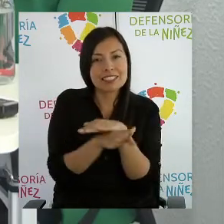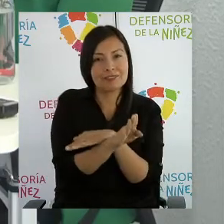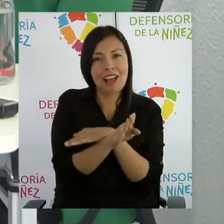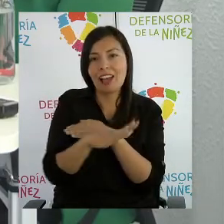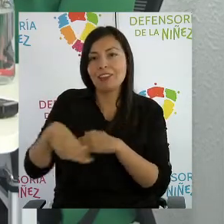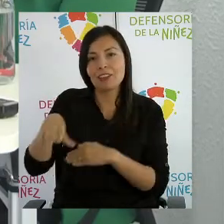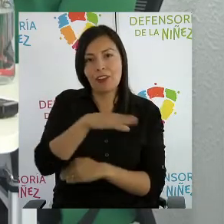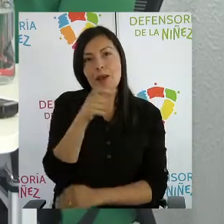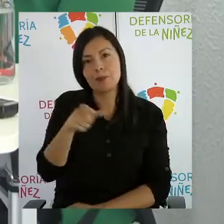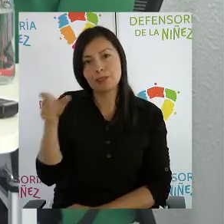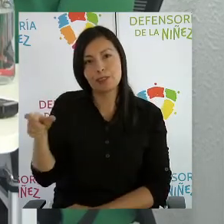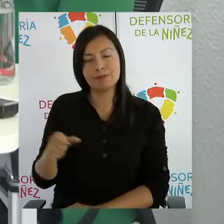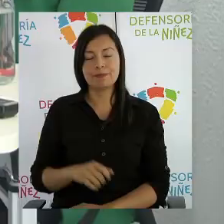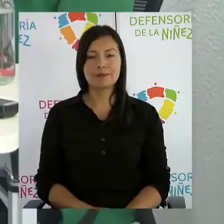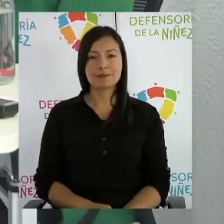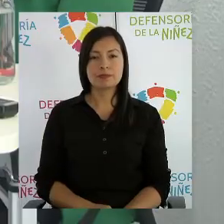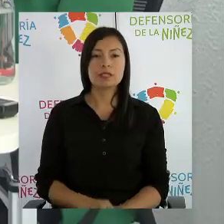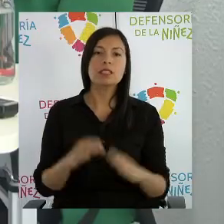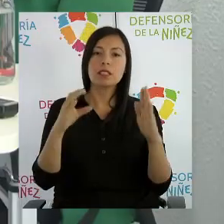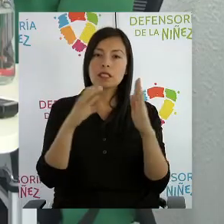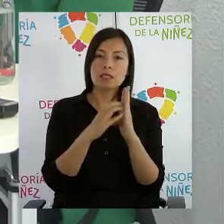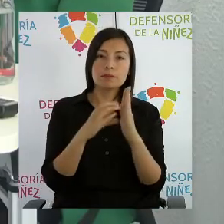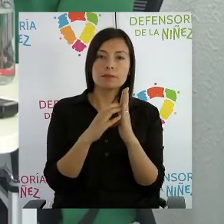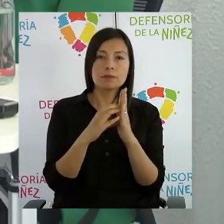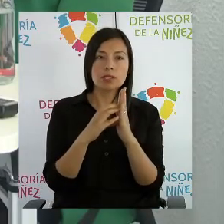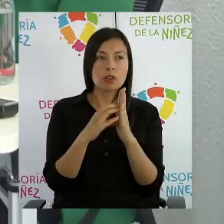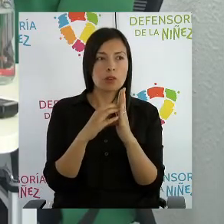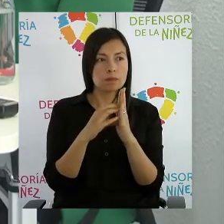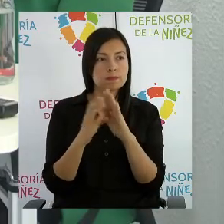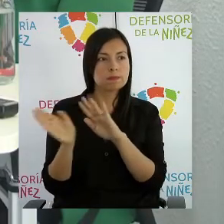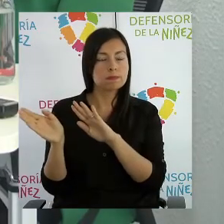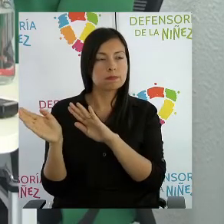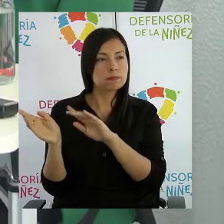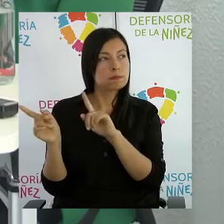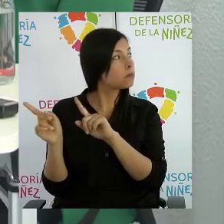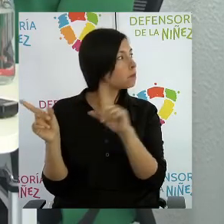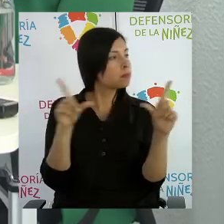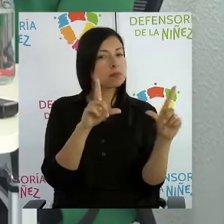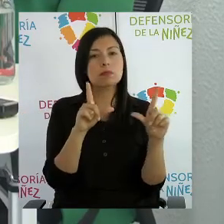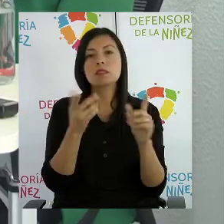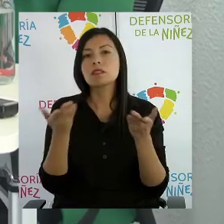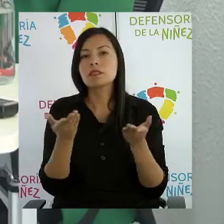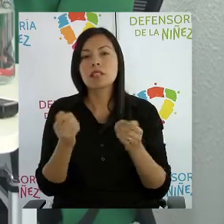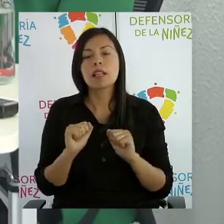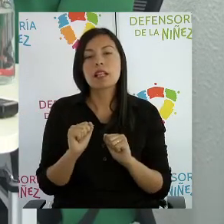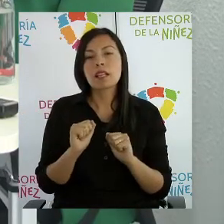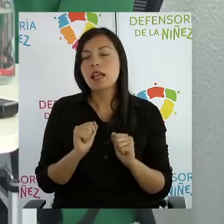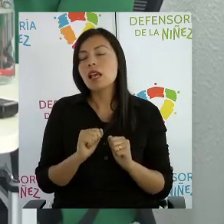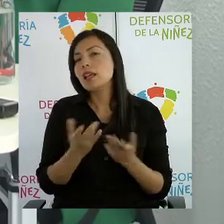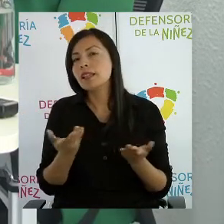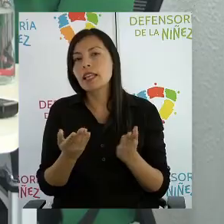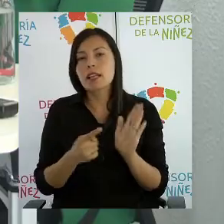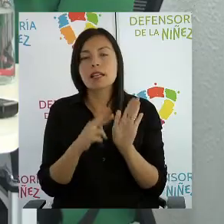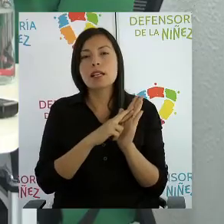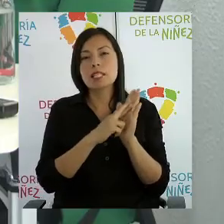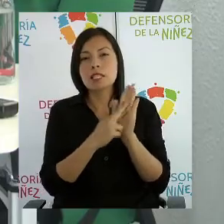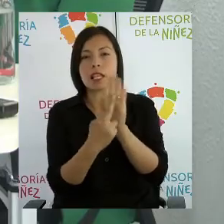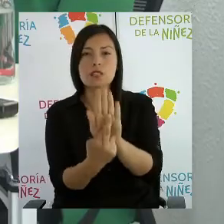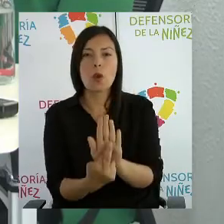a todo esto. El capítulo que continúa tiene que ver con la representación jurídica y acá lo que nosotros